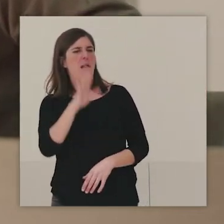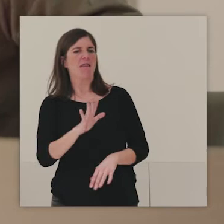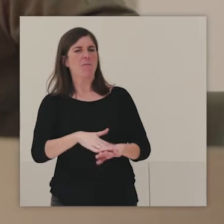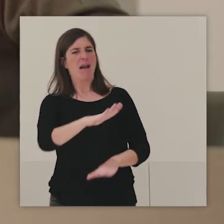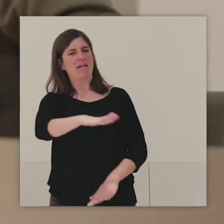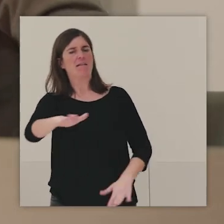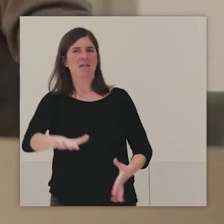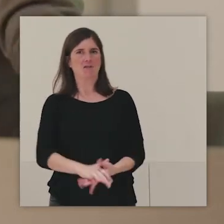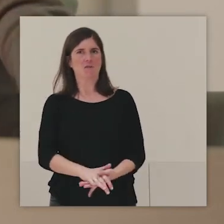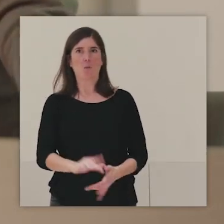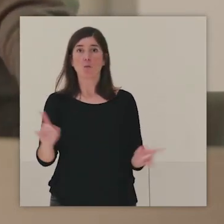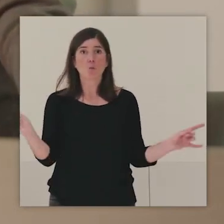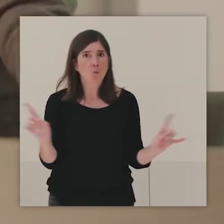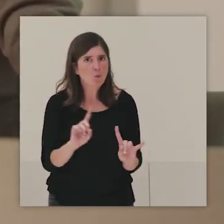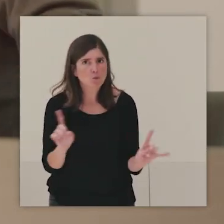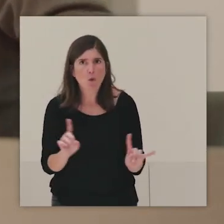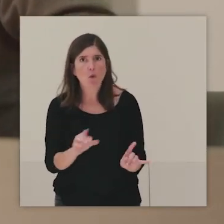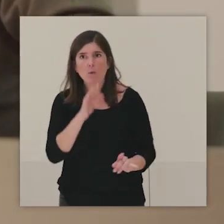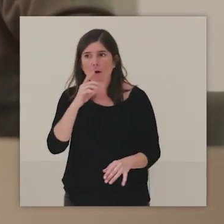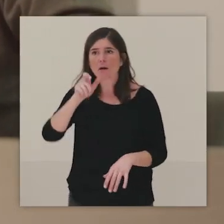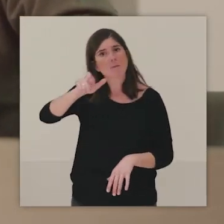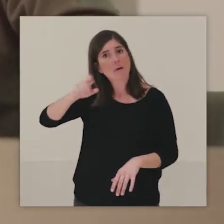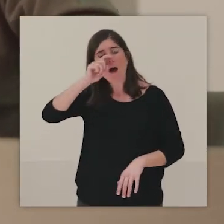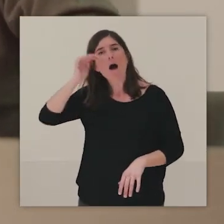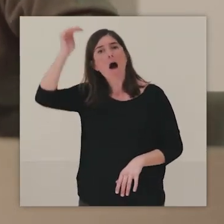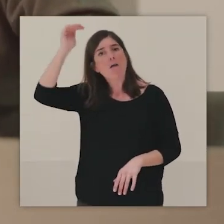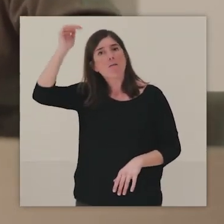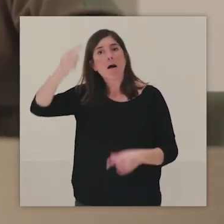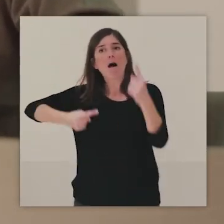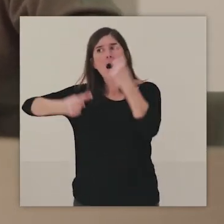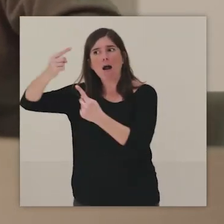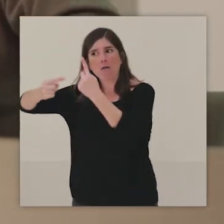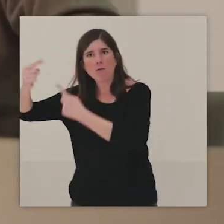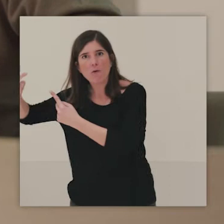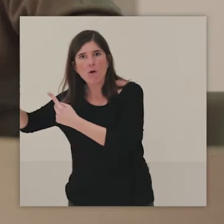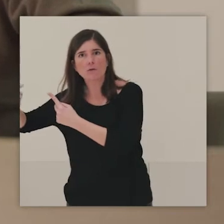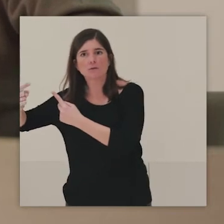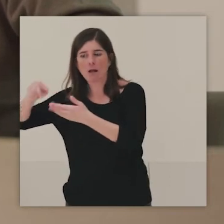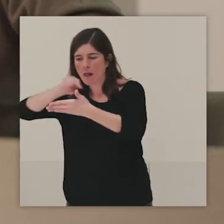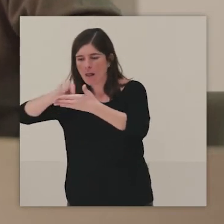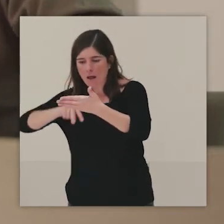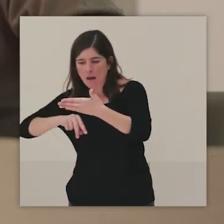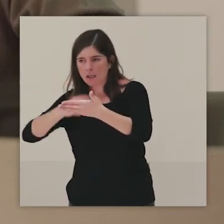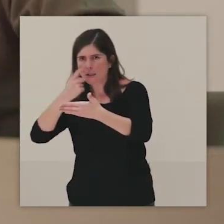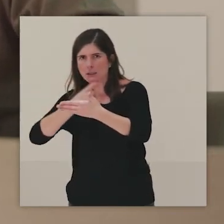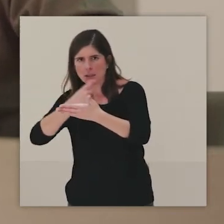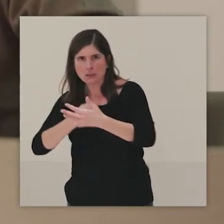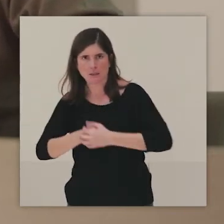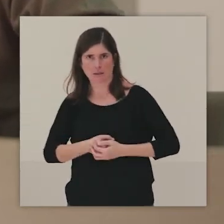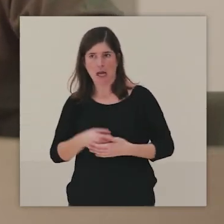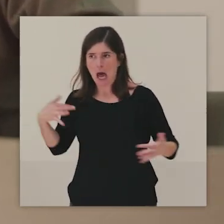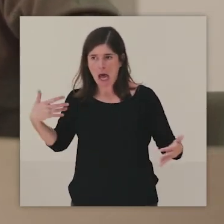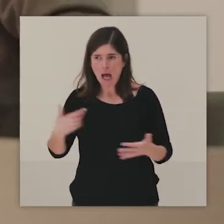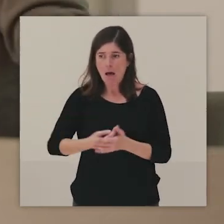estamos dignificando la experiencia lectora de personas adultas a las que hasta ahora, cuando van a una biblioteca, se les manda a la sección